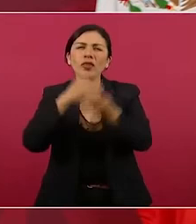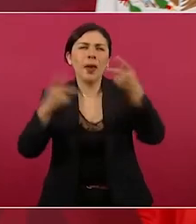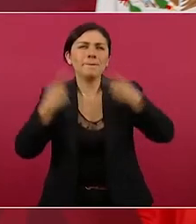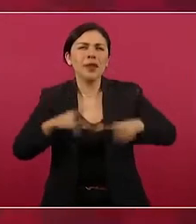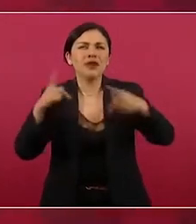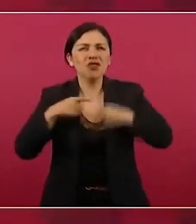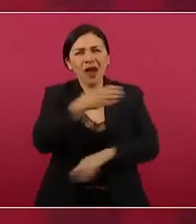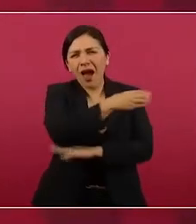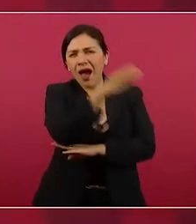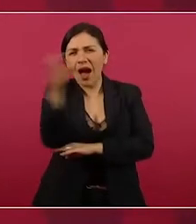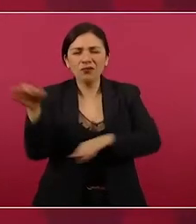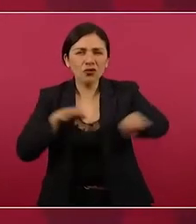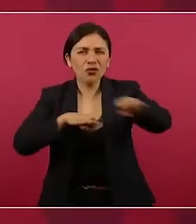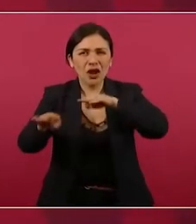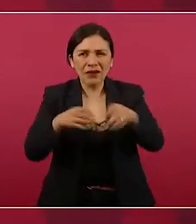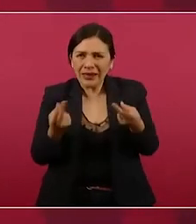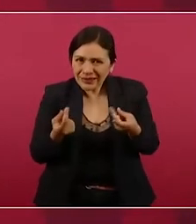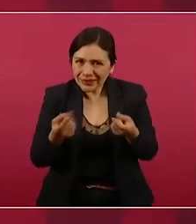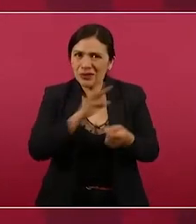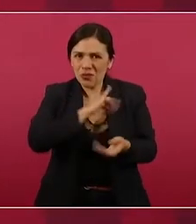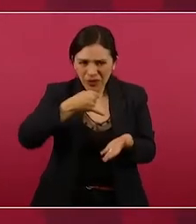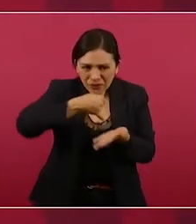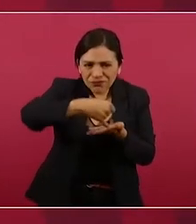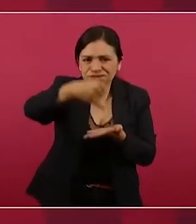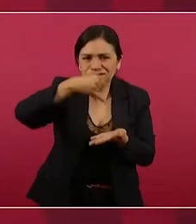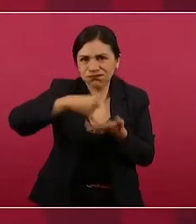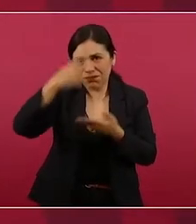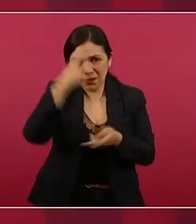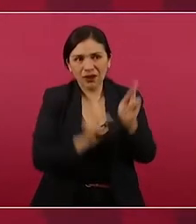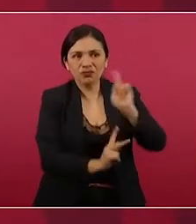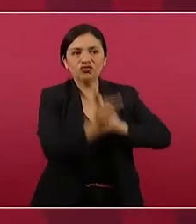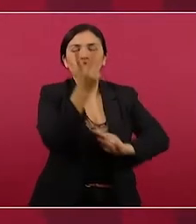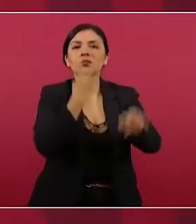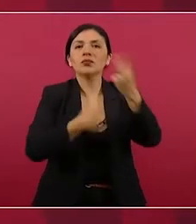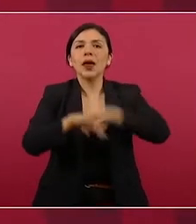puedan sembrar de maíz,